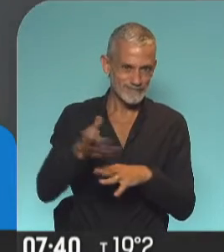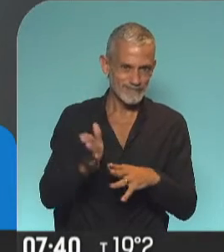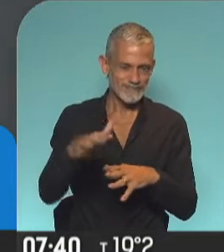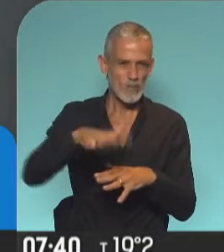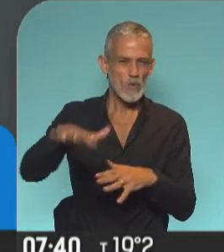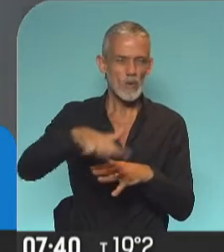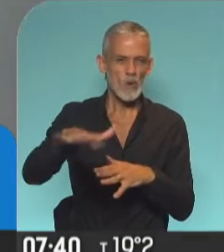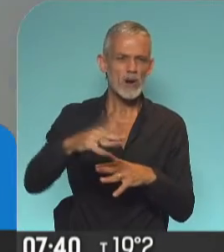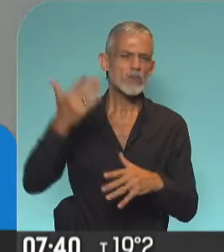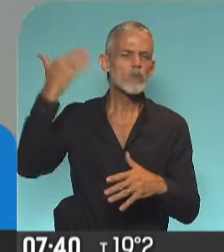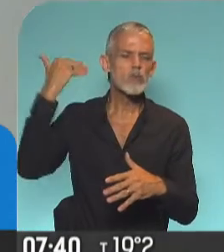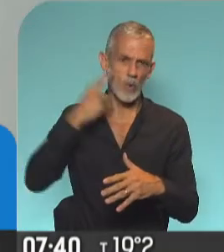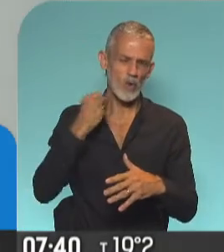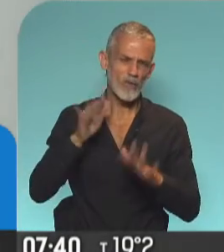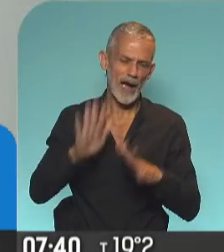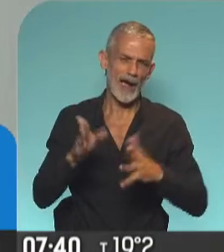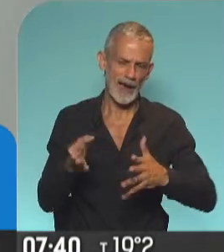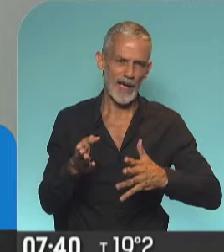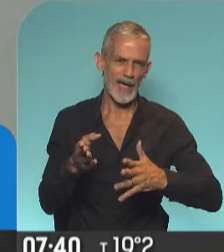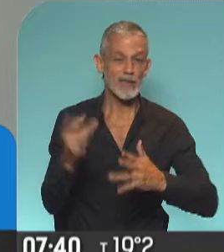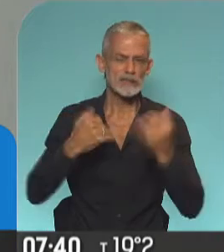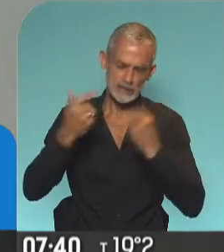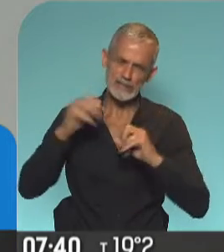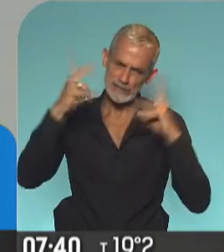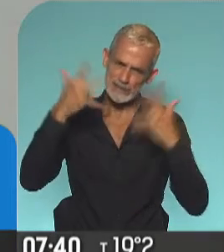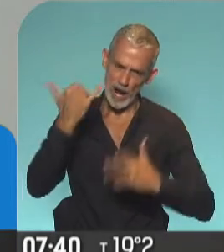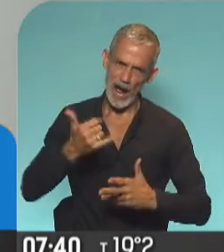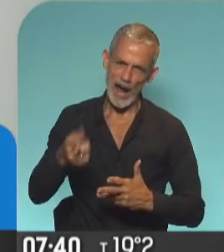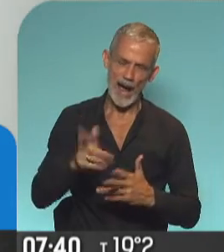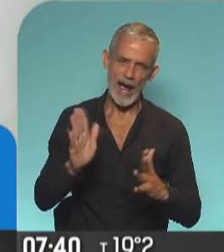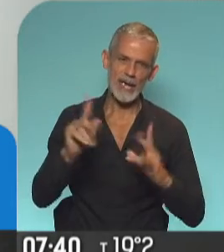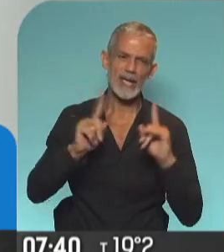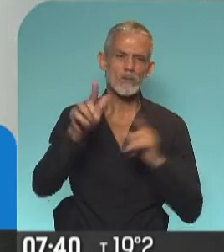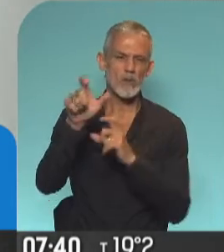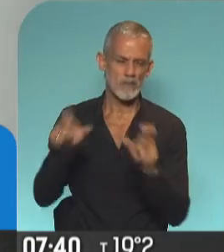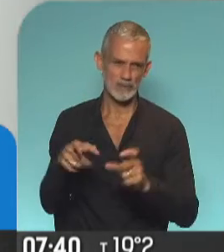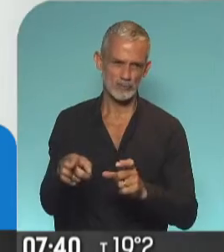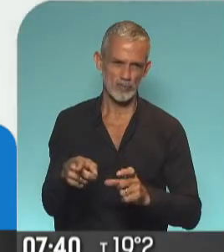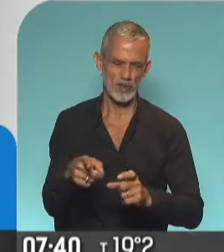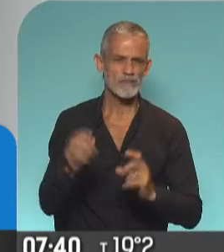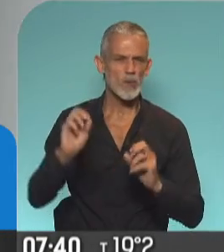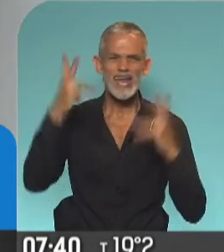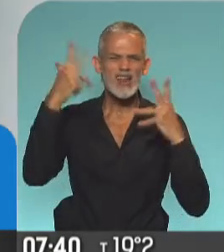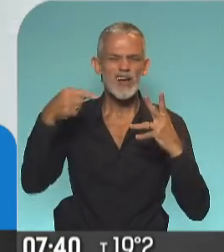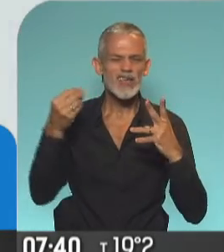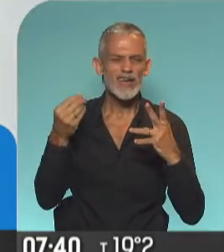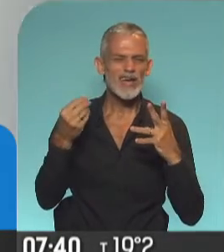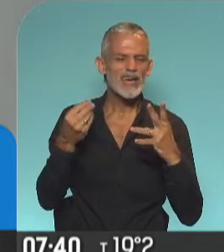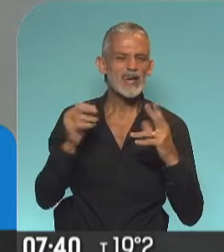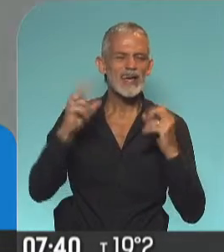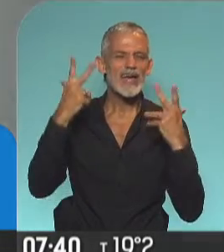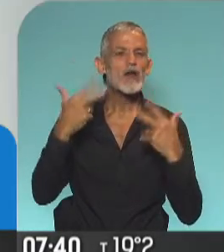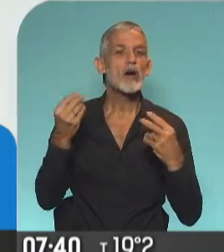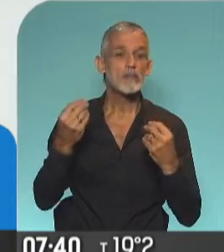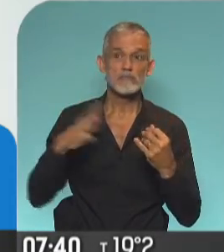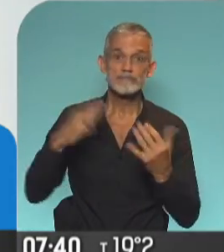aislamiento, están desde hace muchos días y nos manifestaron sus enojos, pero el enojo estaba más basado en la falta